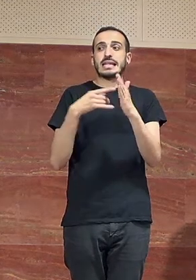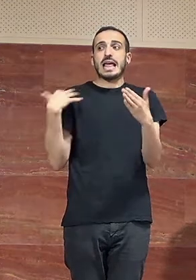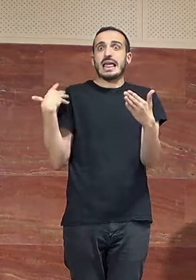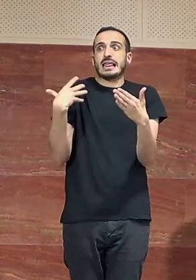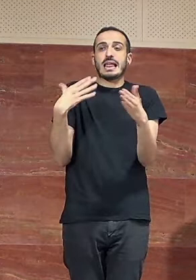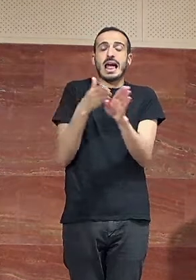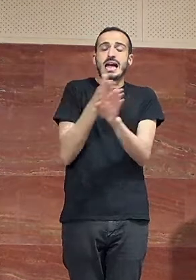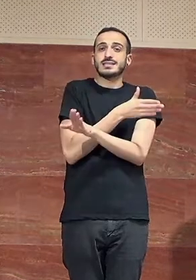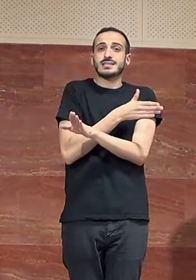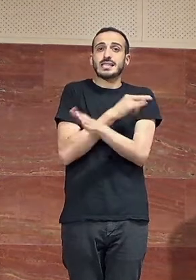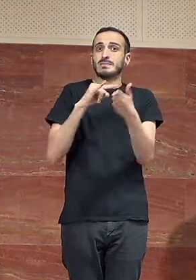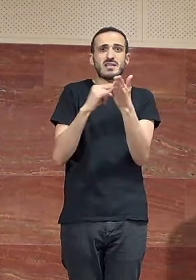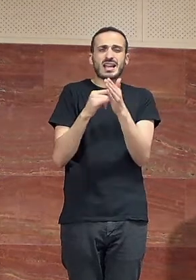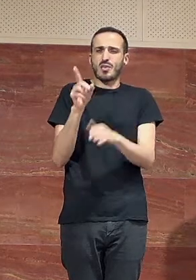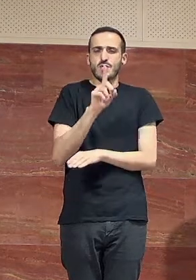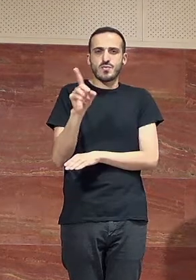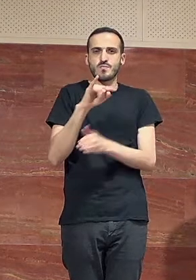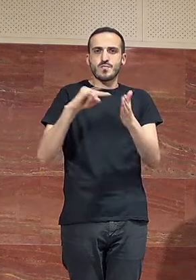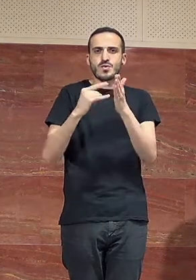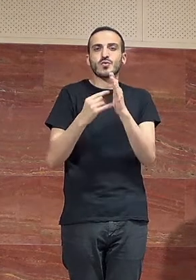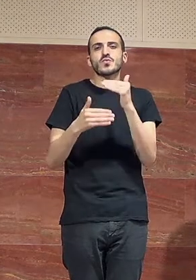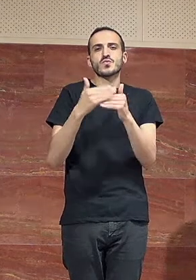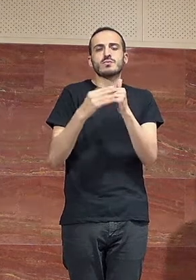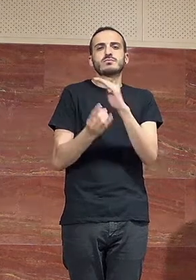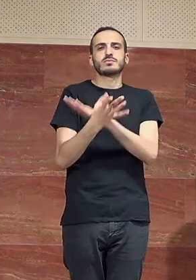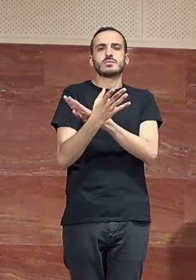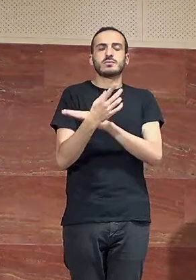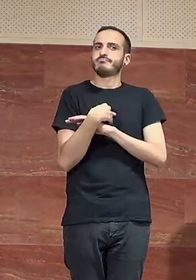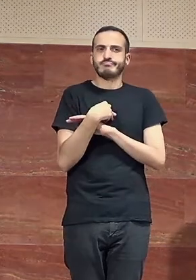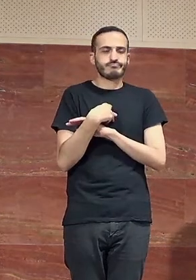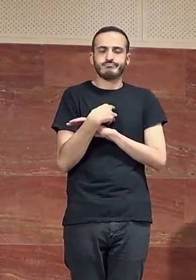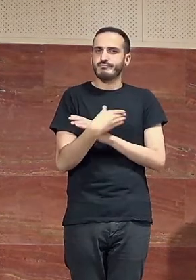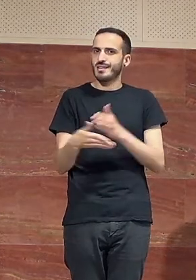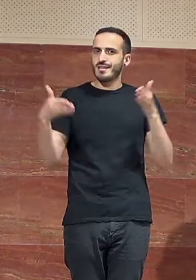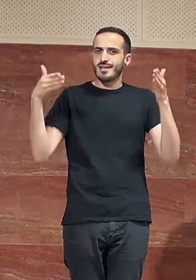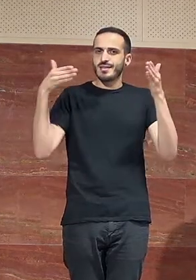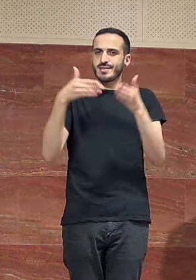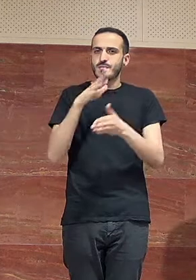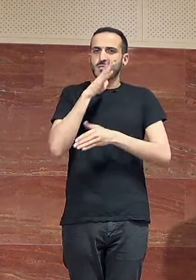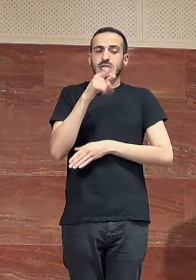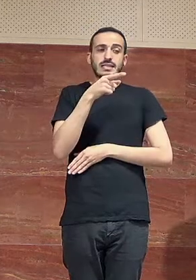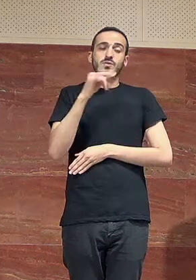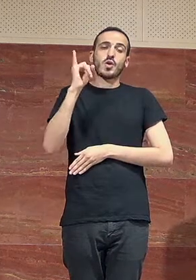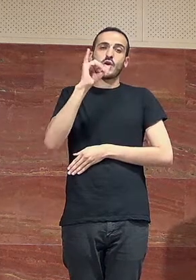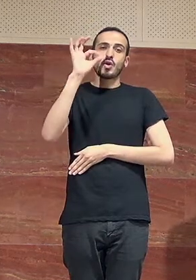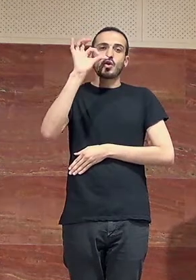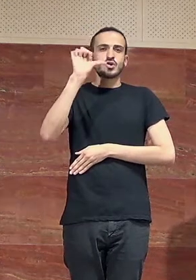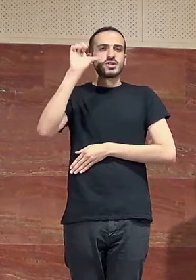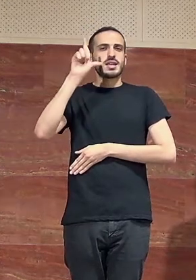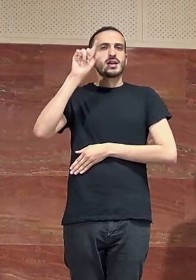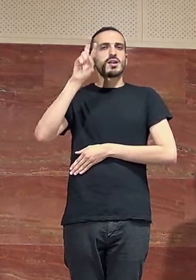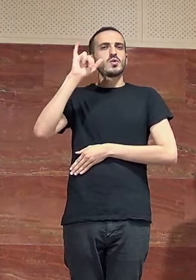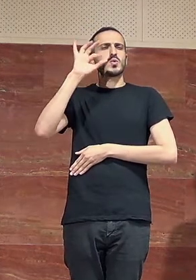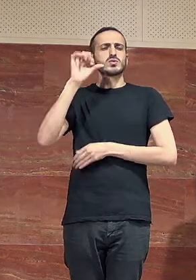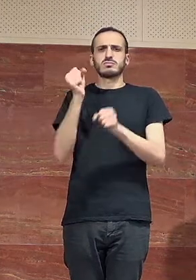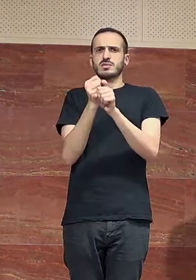priori. Quiero remarcar, por ejemplo, esto en relación con el excelente trabajo que nos ha enseñado José Luis, porque el